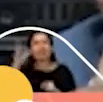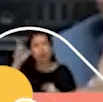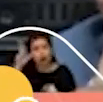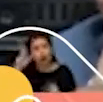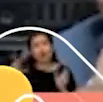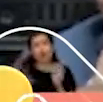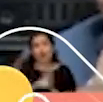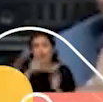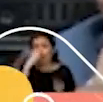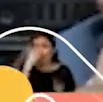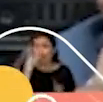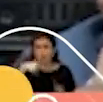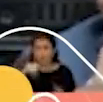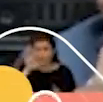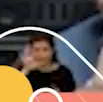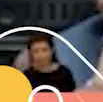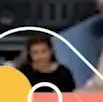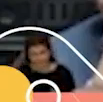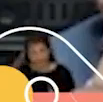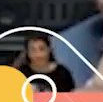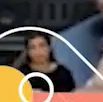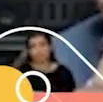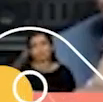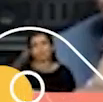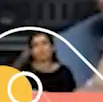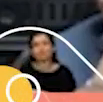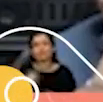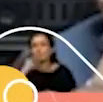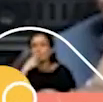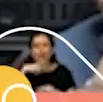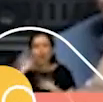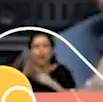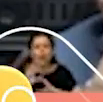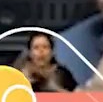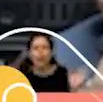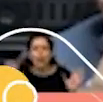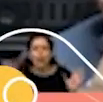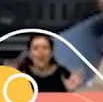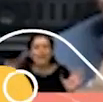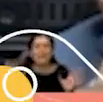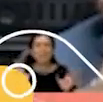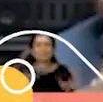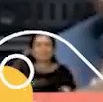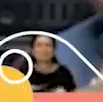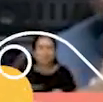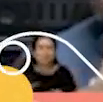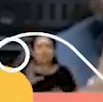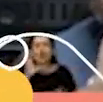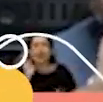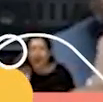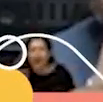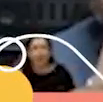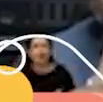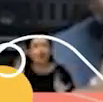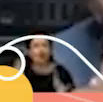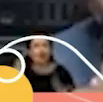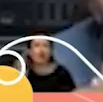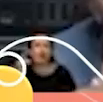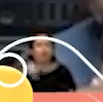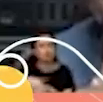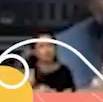empresa del Grupo Nación, digamos, de las empresas de Nación, una de las empresas que estaba puesto en el listado